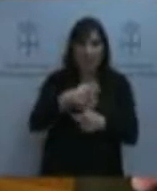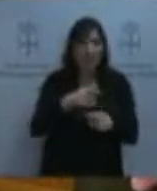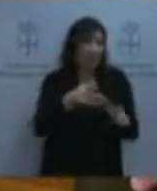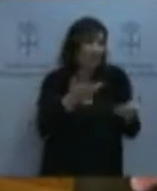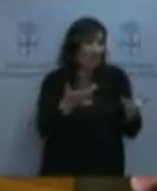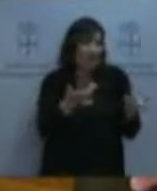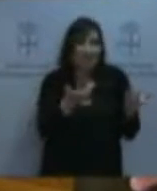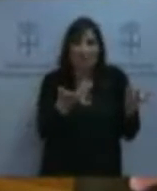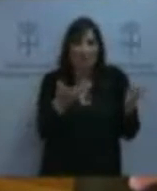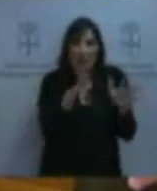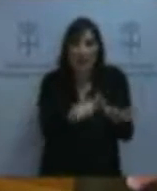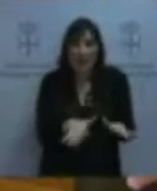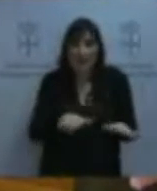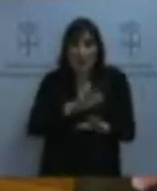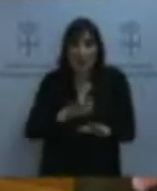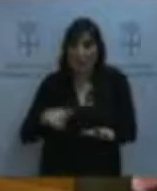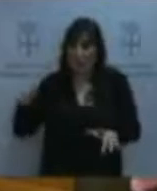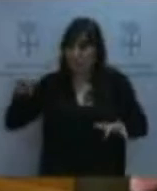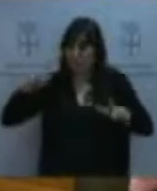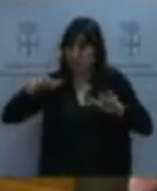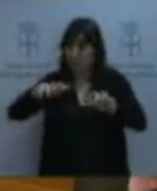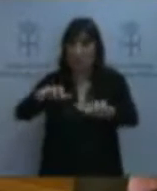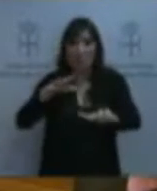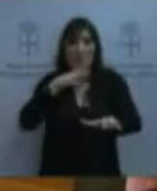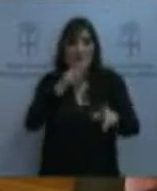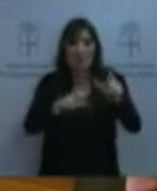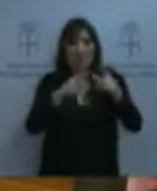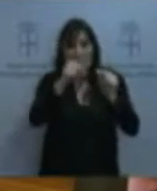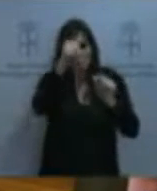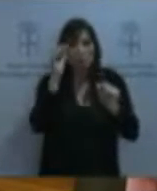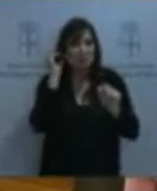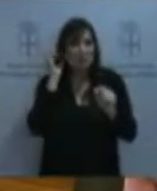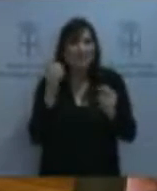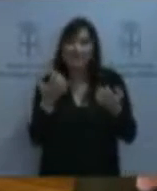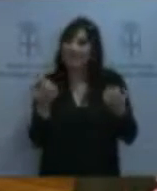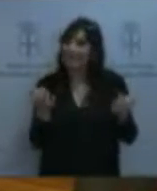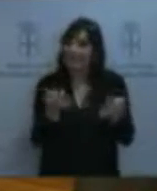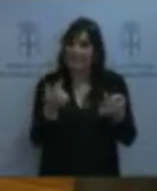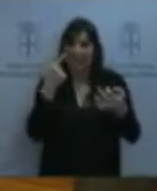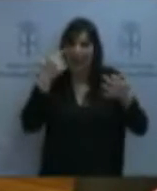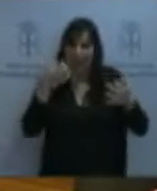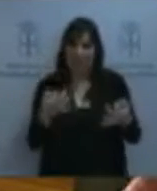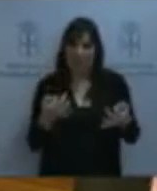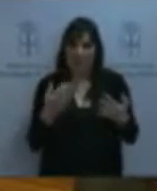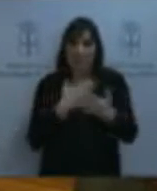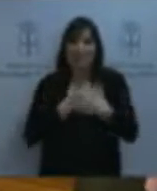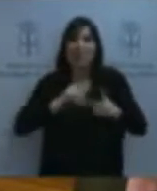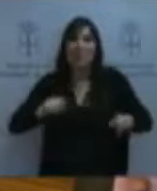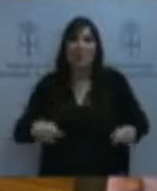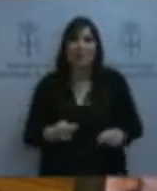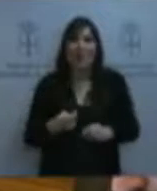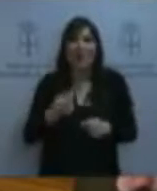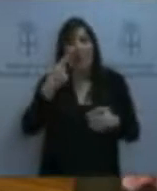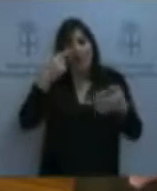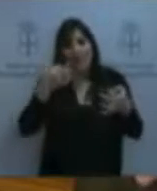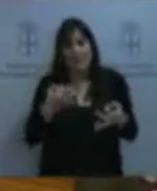los asturianos y las asturianas nos merecemos garantías sobre nuestro patrimonio natural. No se nos puede llenar la boca hacia